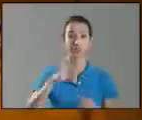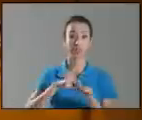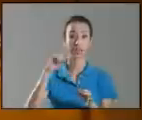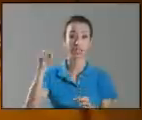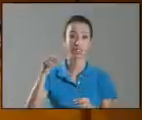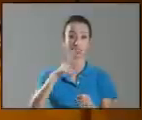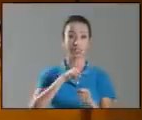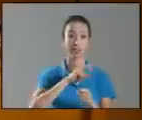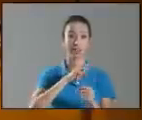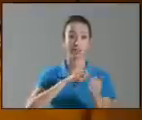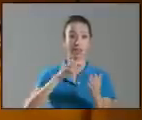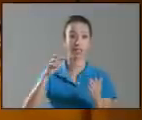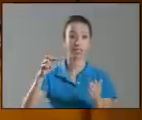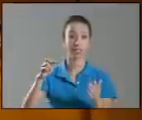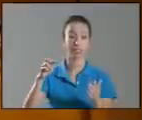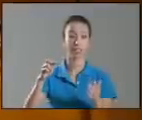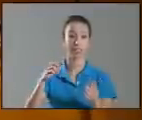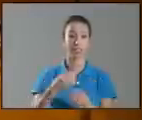Por eso,